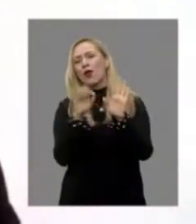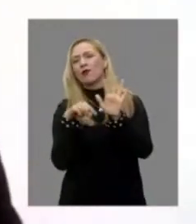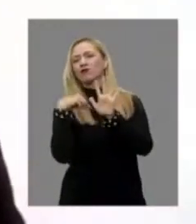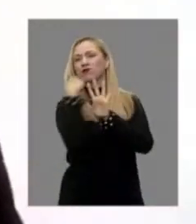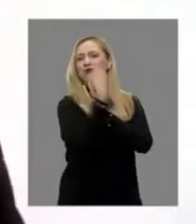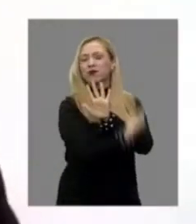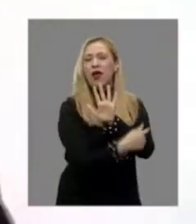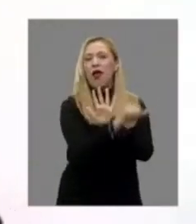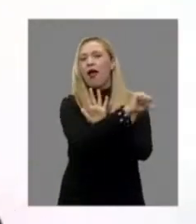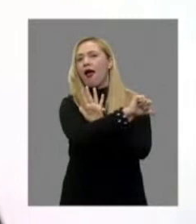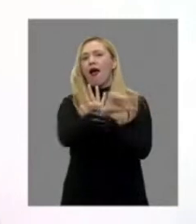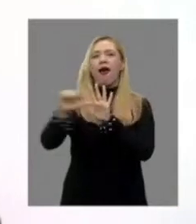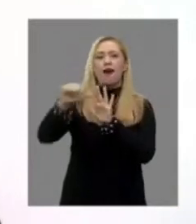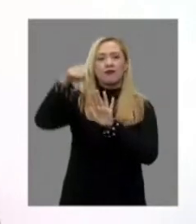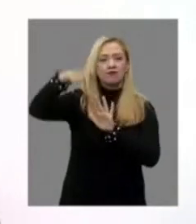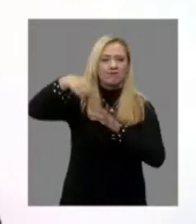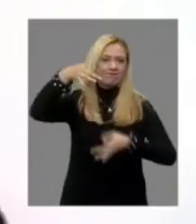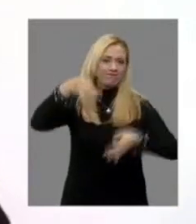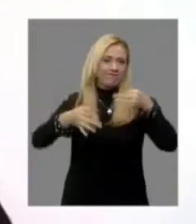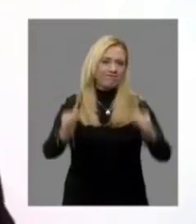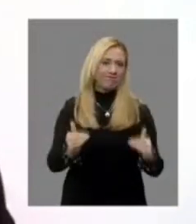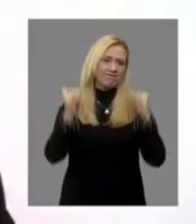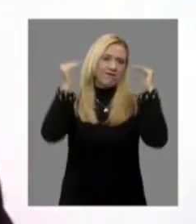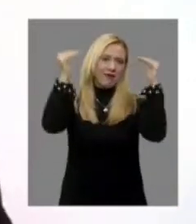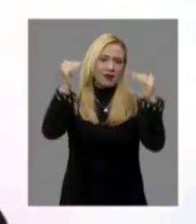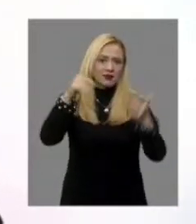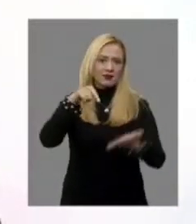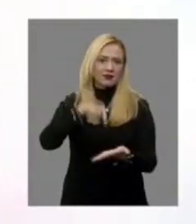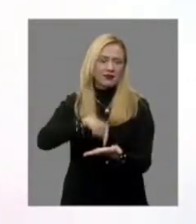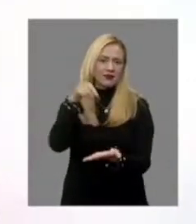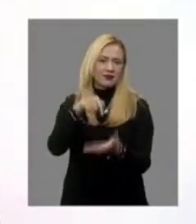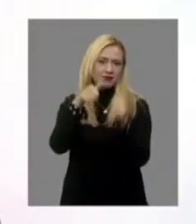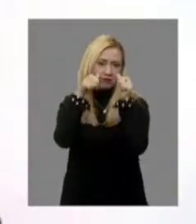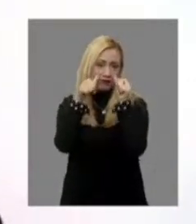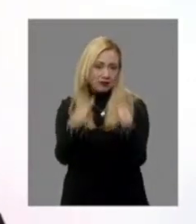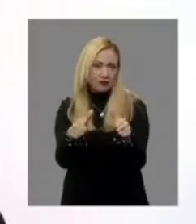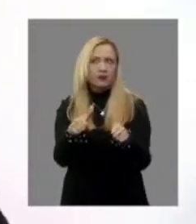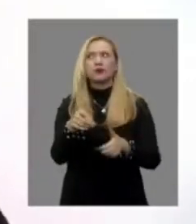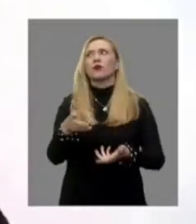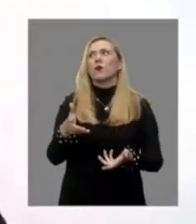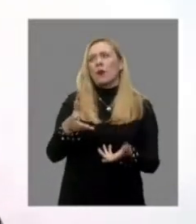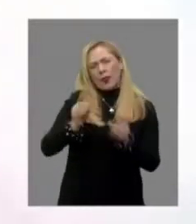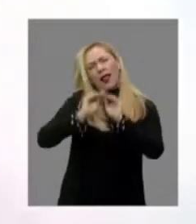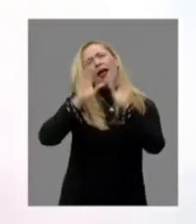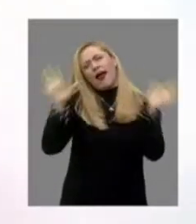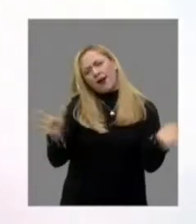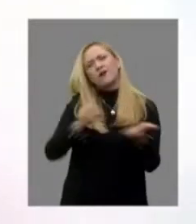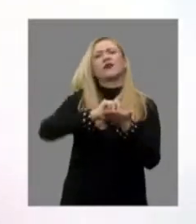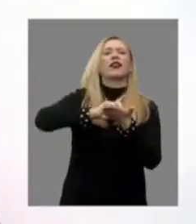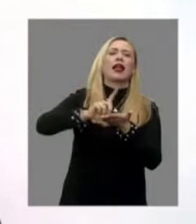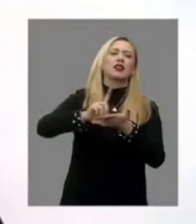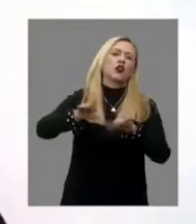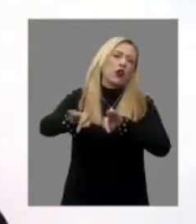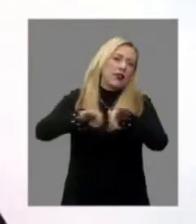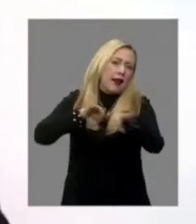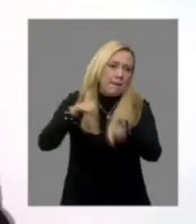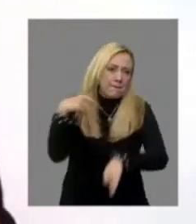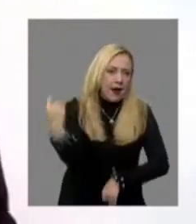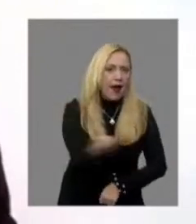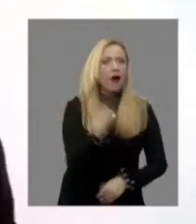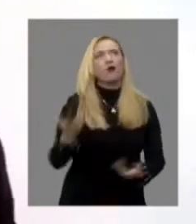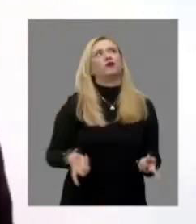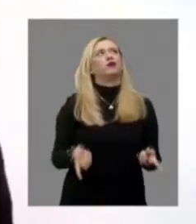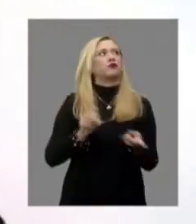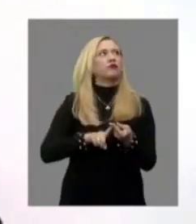en los asuntos que está viendo la Corte. Porque más allá del derecho al trabajo, del derecho a la